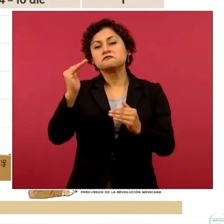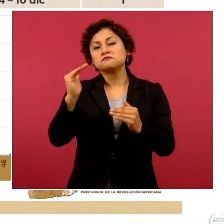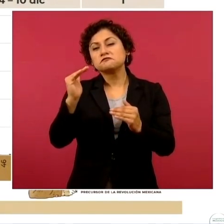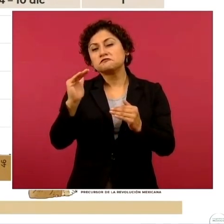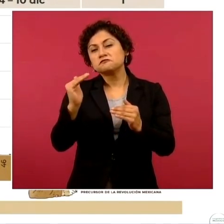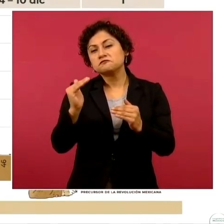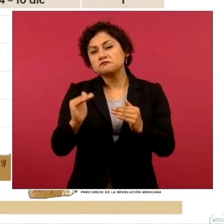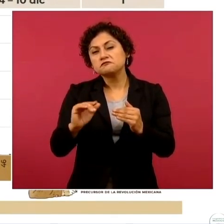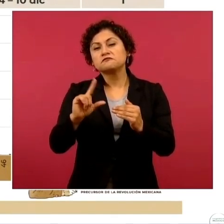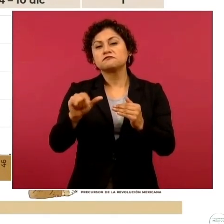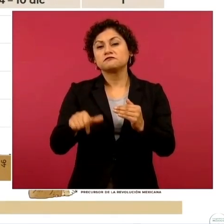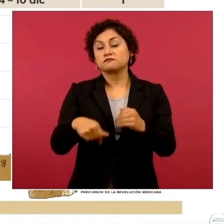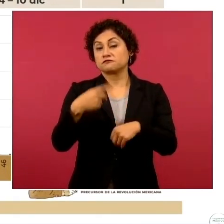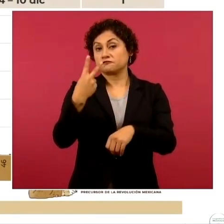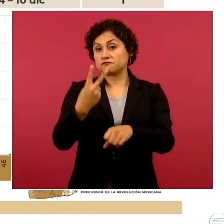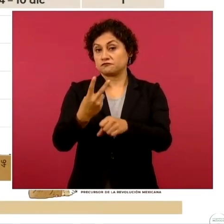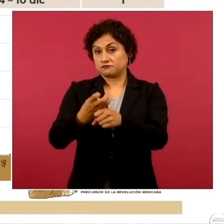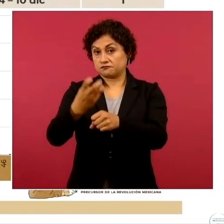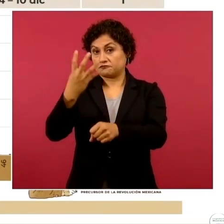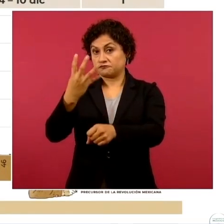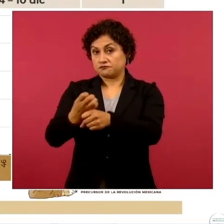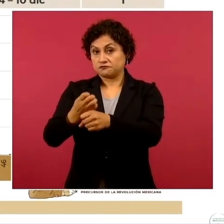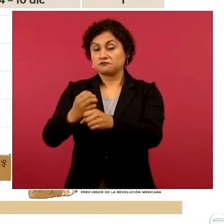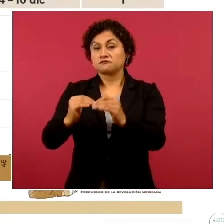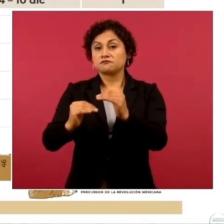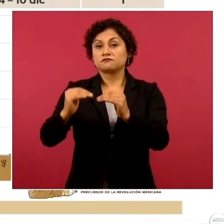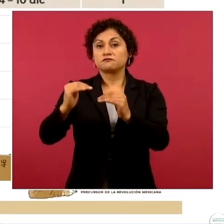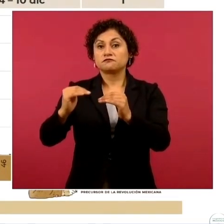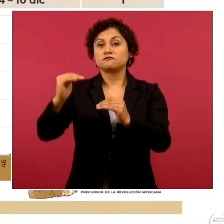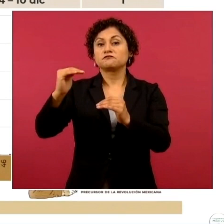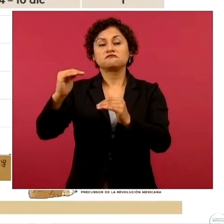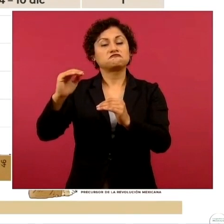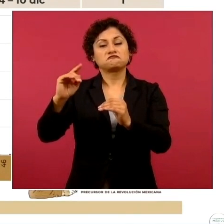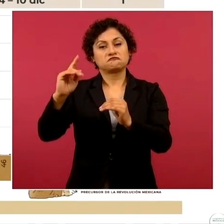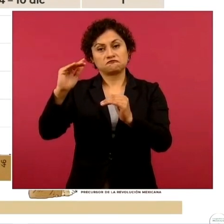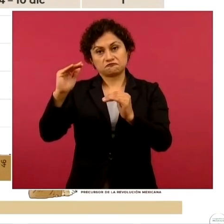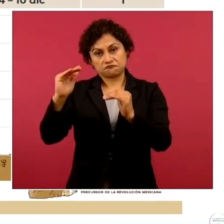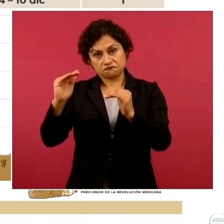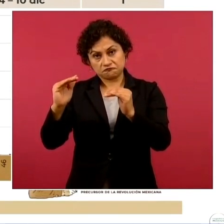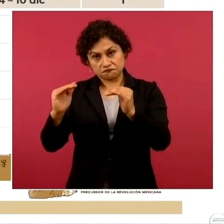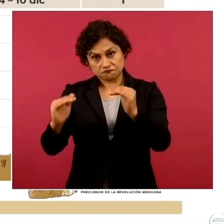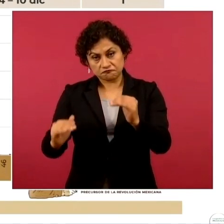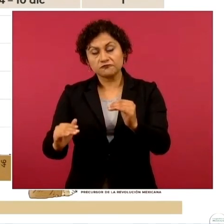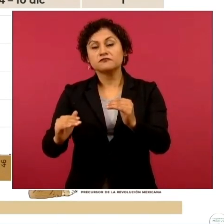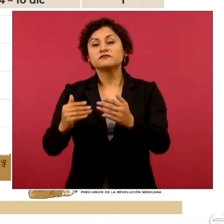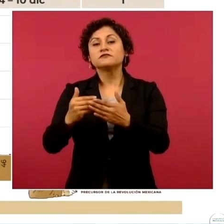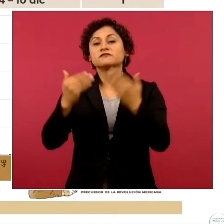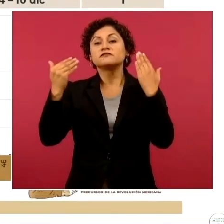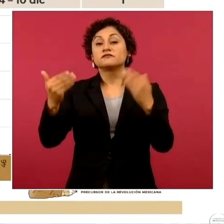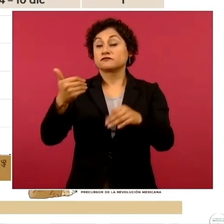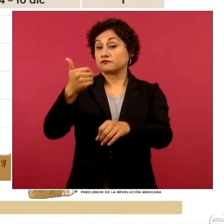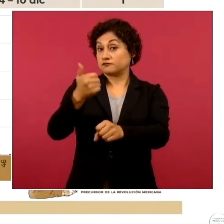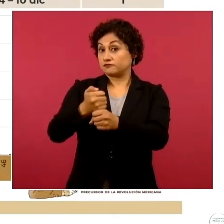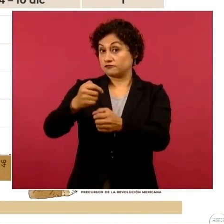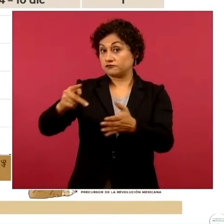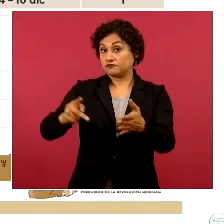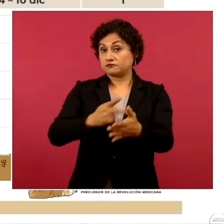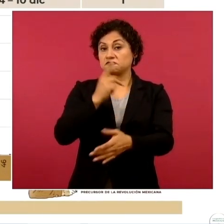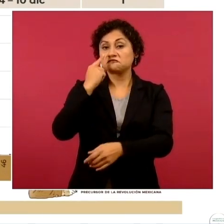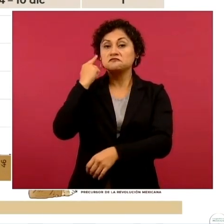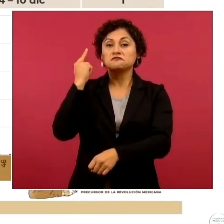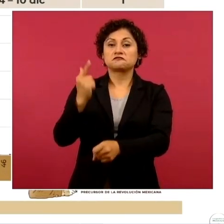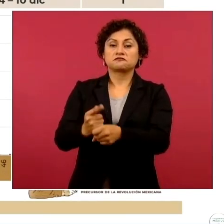tercera, la cuarta y la quinta, y ahora esta sexta aumento, la mortalidad es francamente